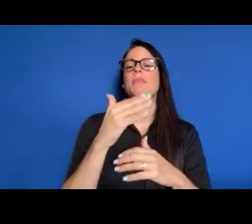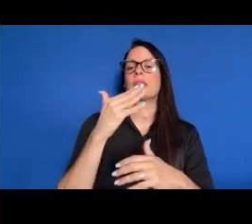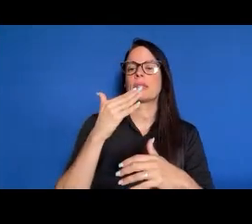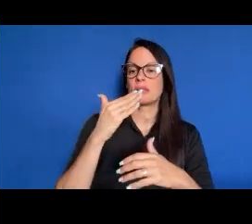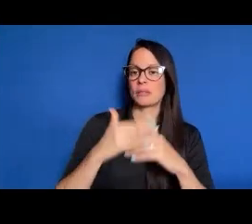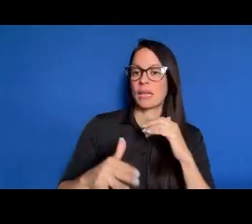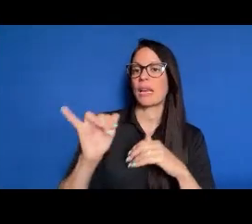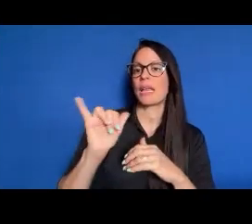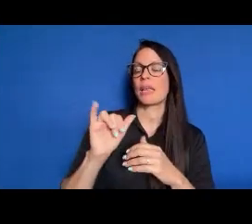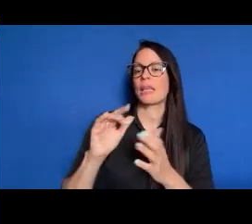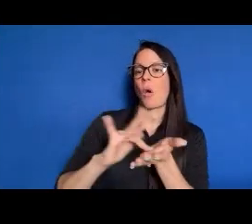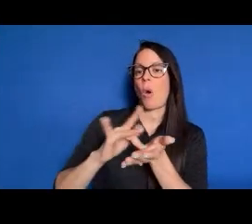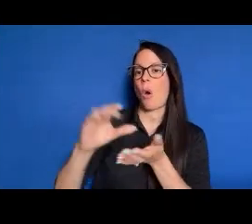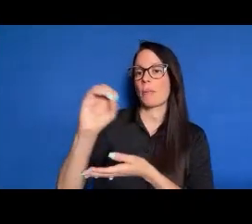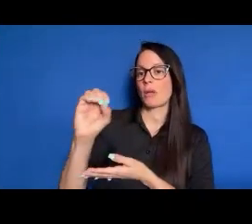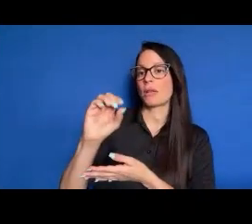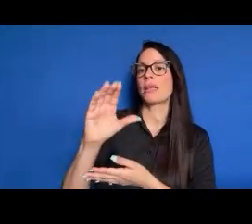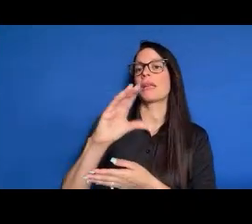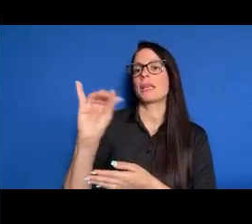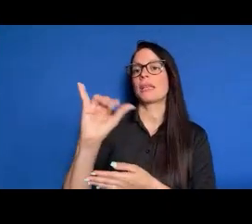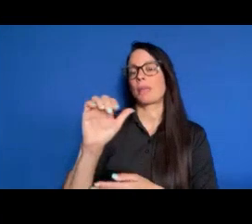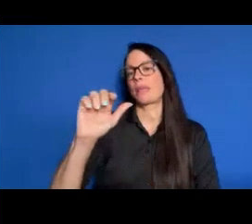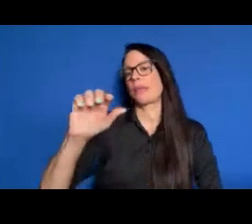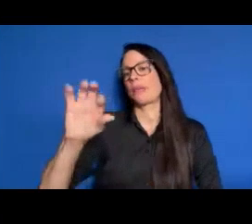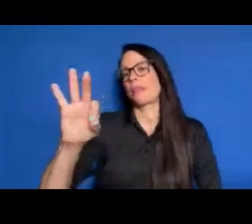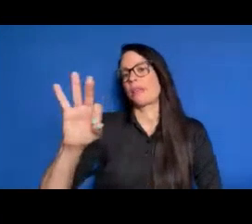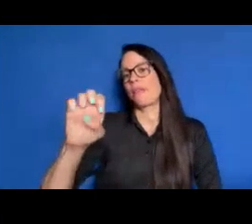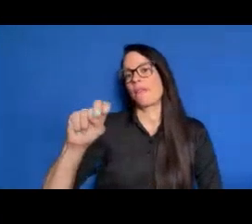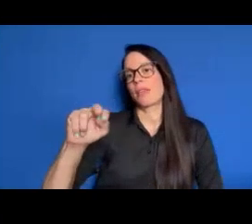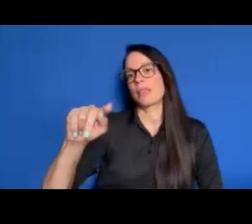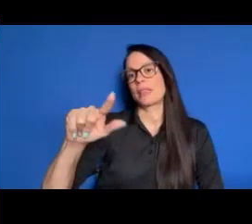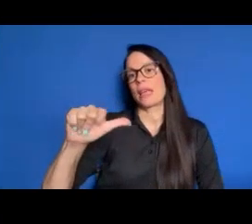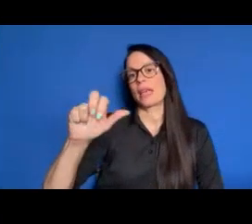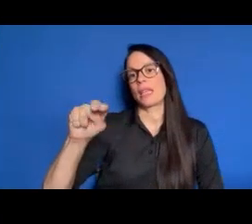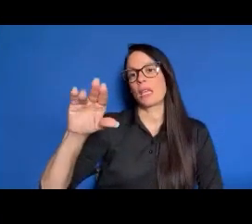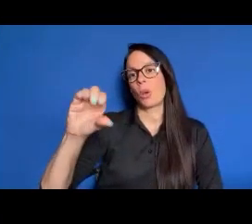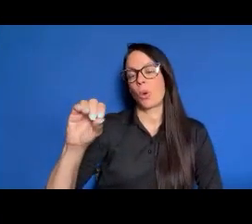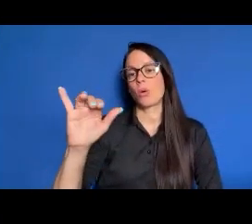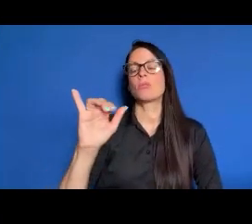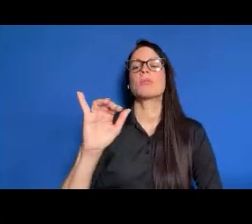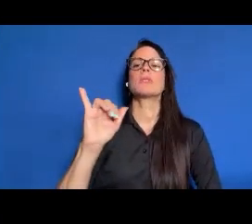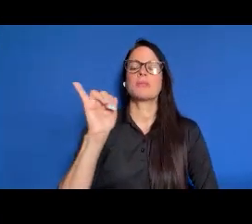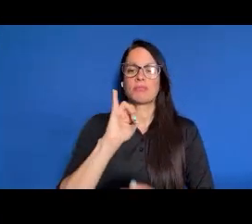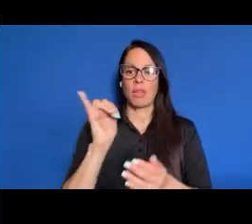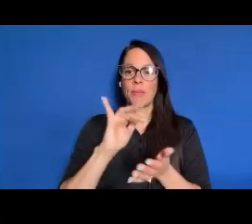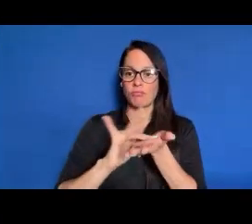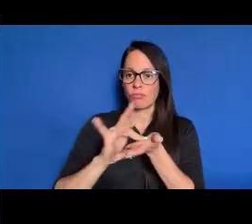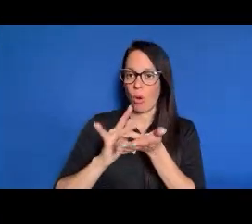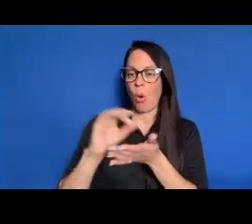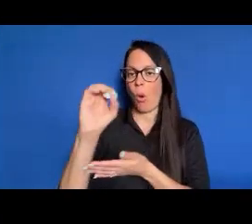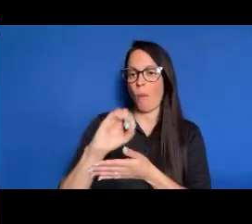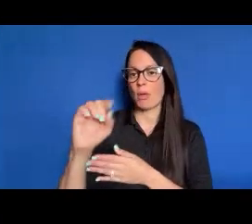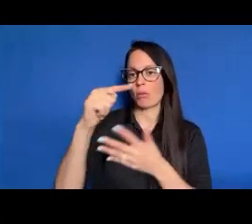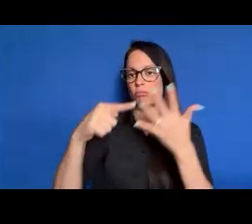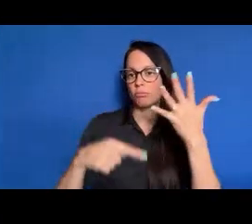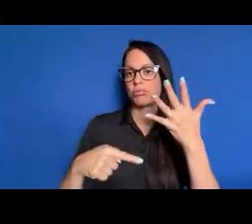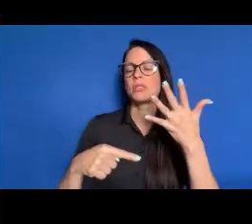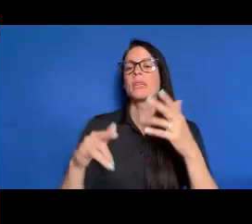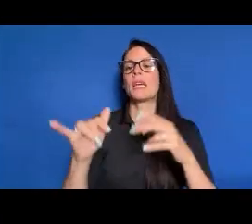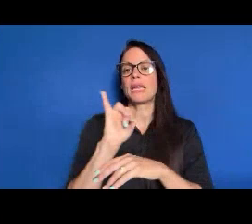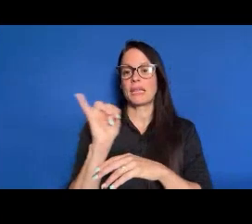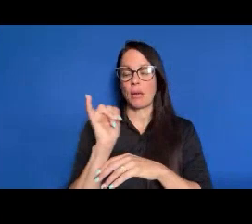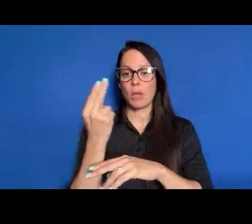fentanilo, caracterización de tejidos antes de ser tratados como opioides, el efecto combinado de opioides y sustancias de abuso en Puerto